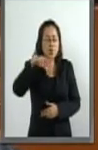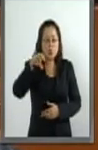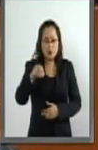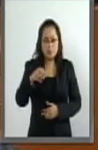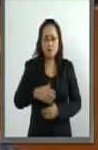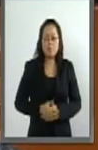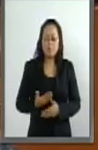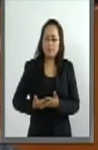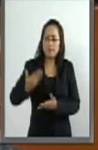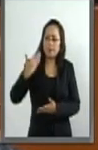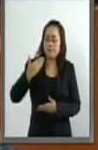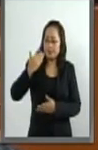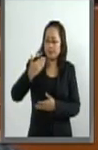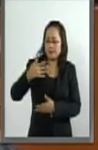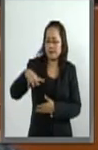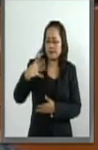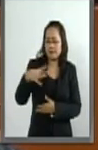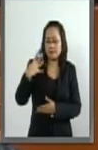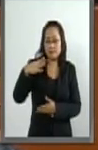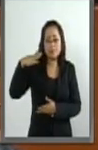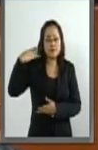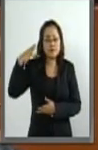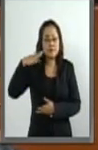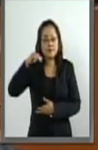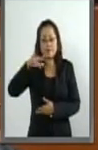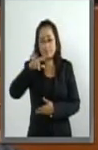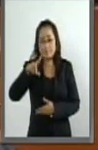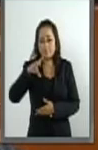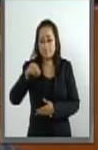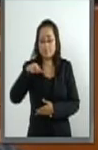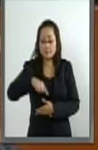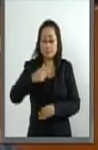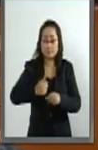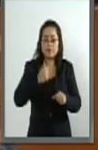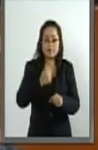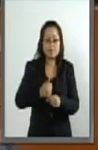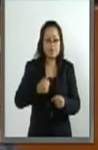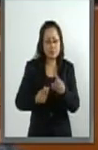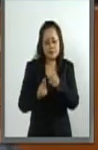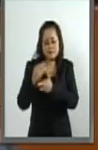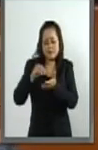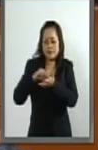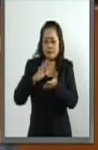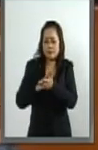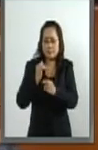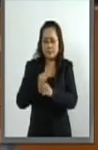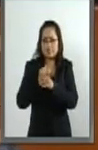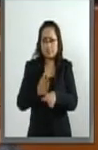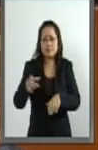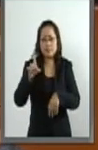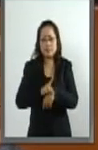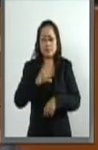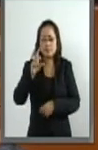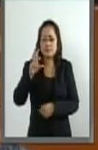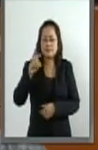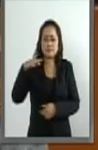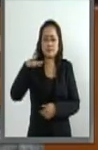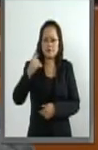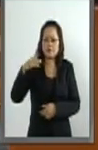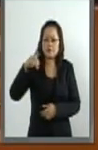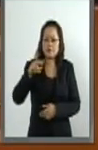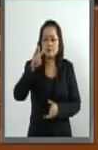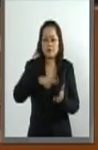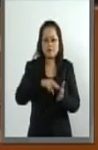de marzo del año en curso, que es una actualización del informe del 30 de mayo de